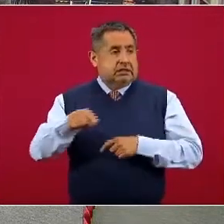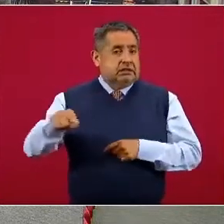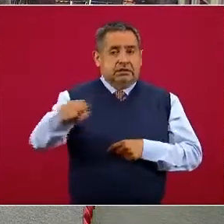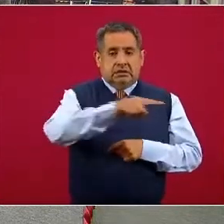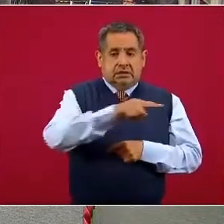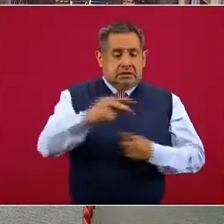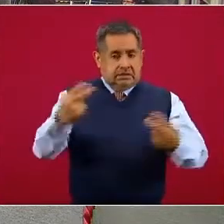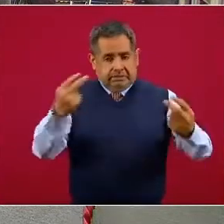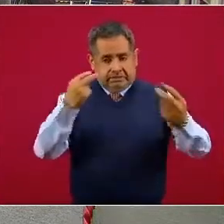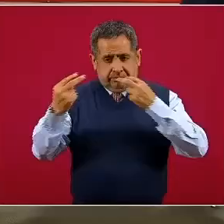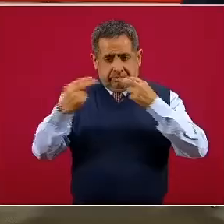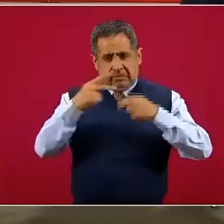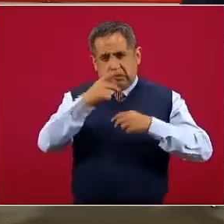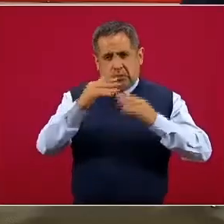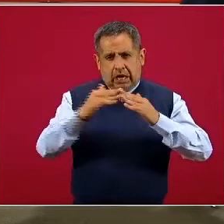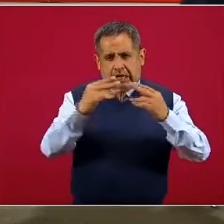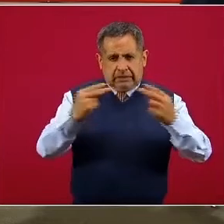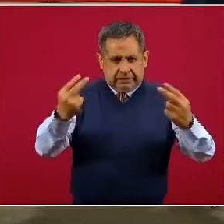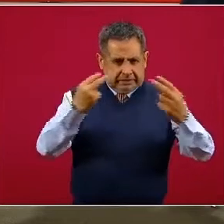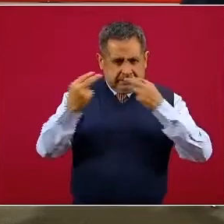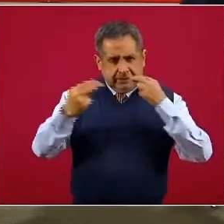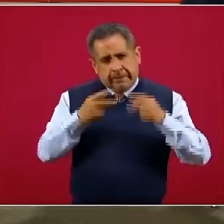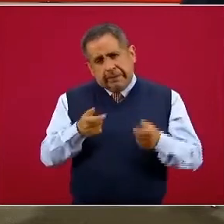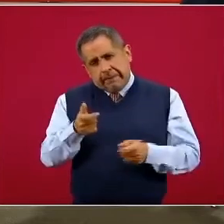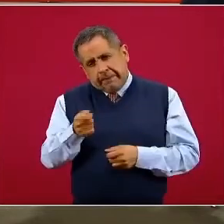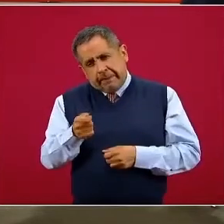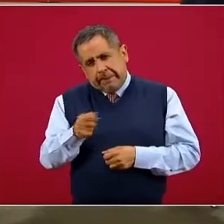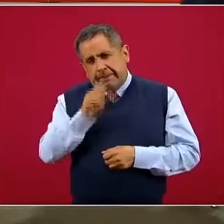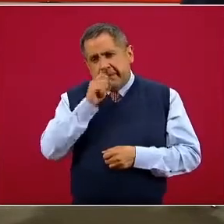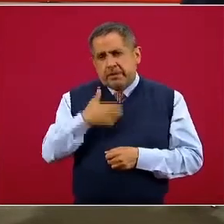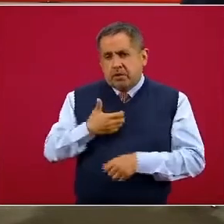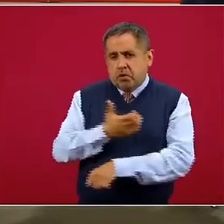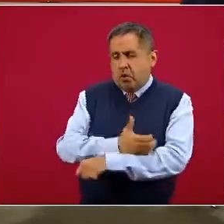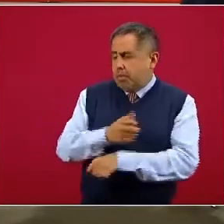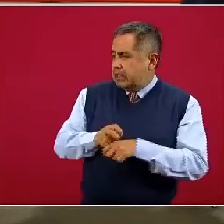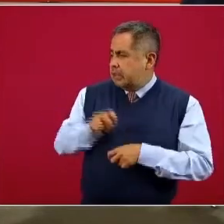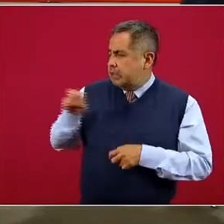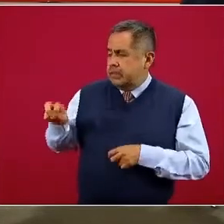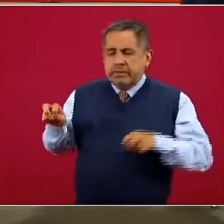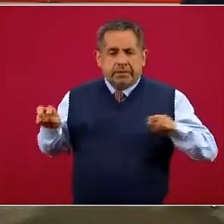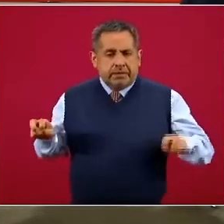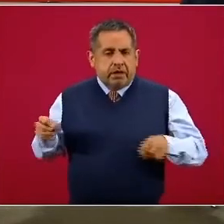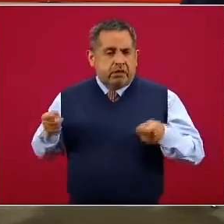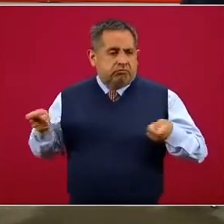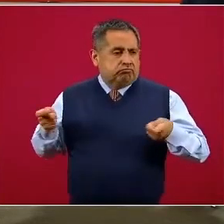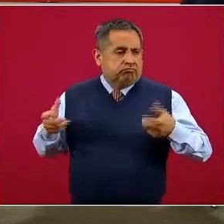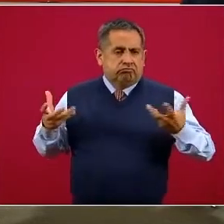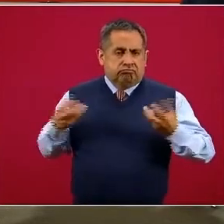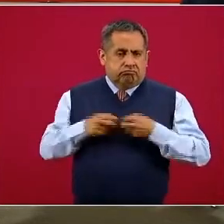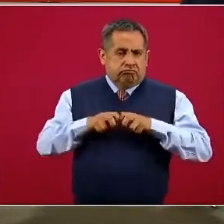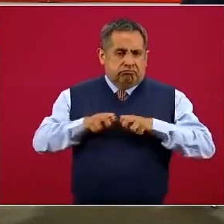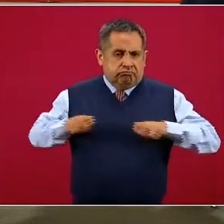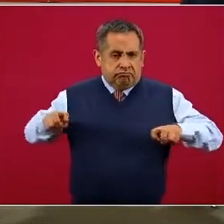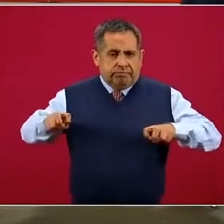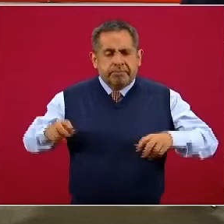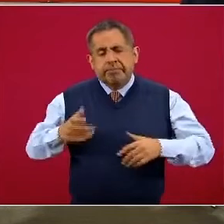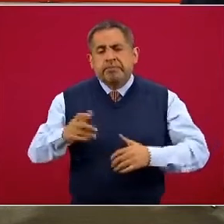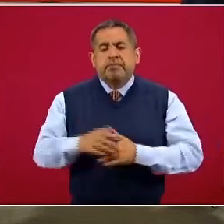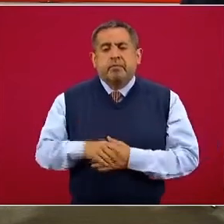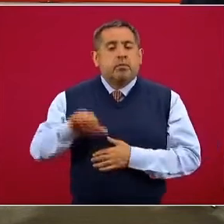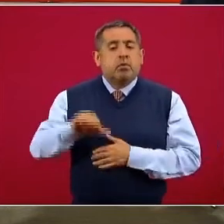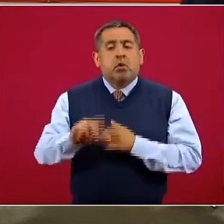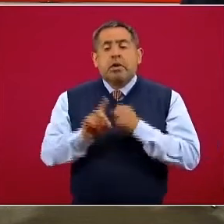ven desde sus hogares, y a mis 2 colegas del gabinete. Hoy es un día